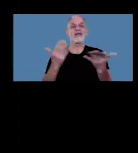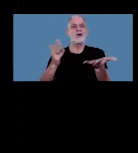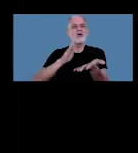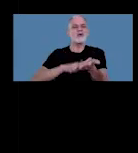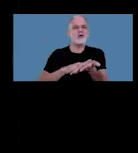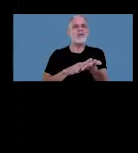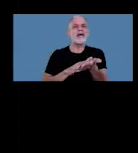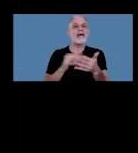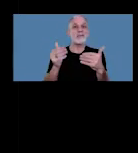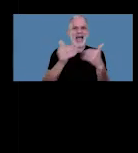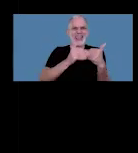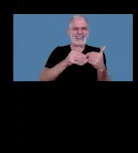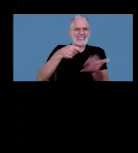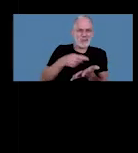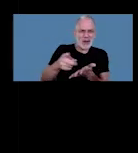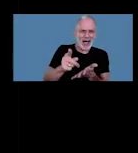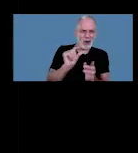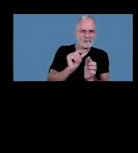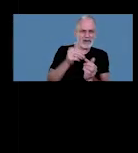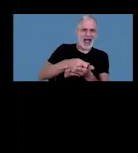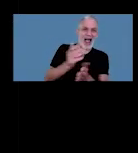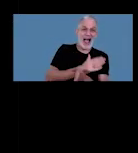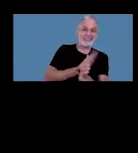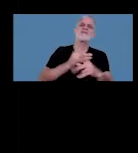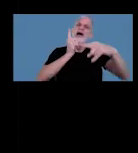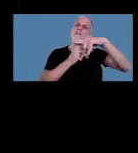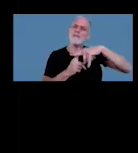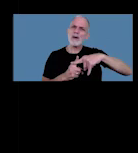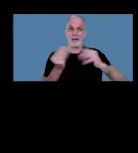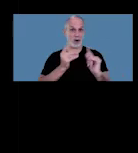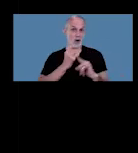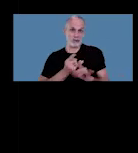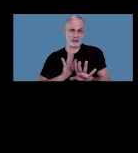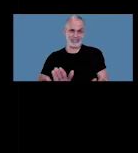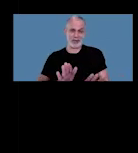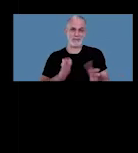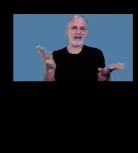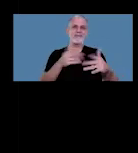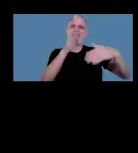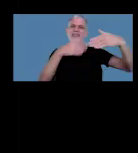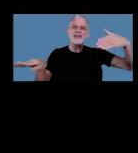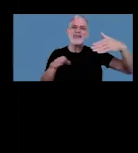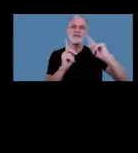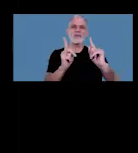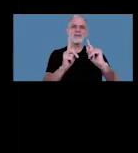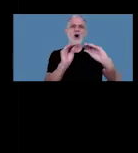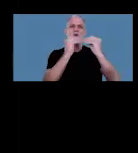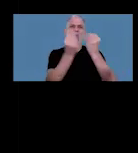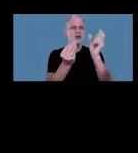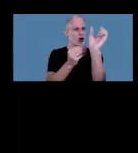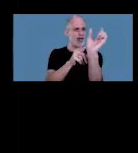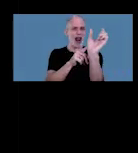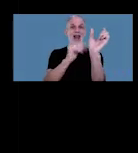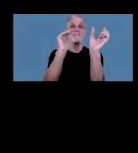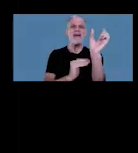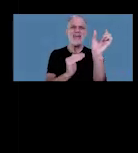los anticipos, los mismos se van a calcular, como siempre, dividiendo el monto del impuesto menos